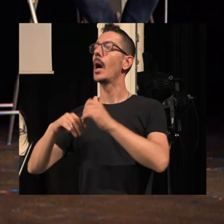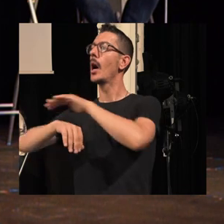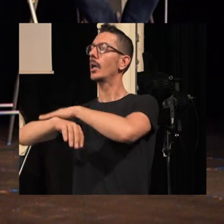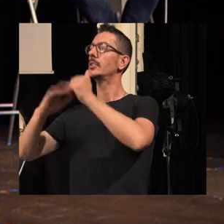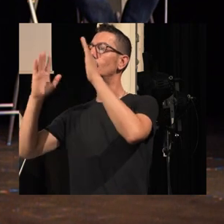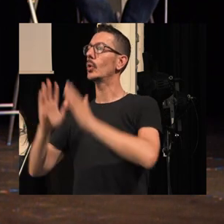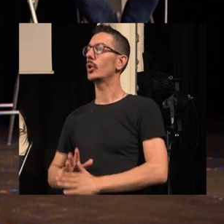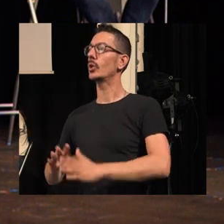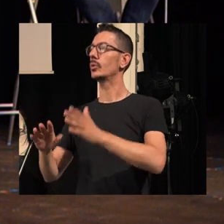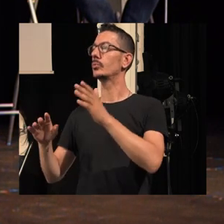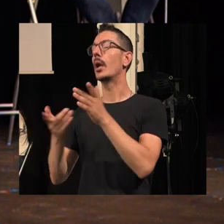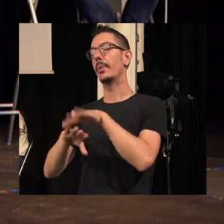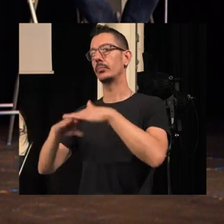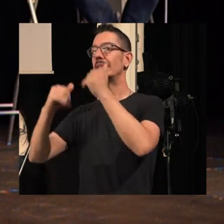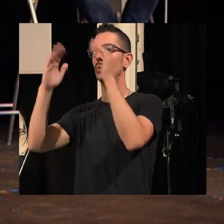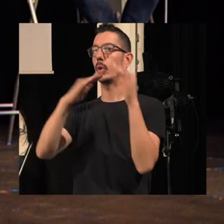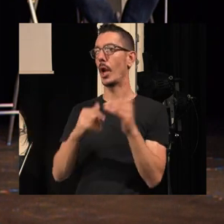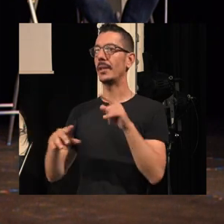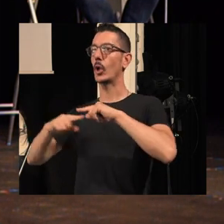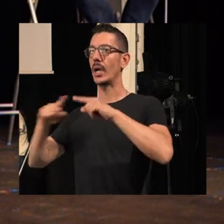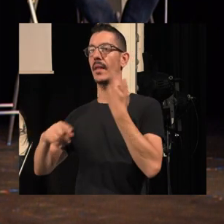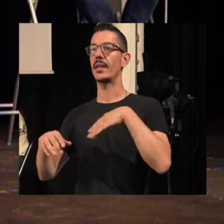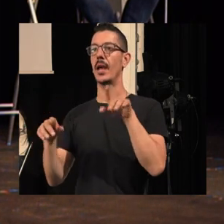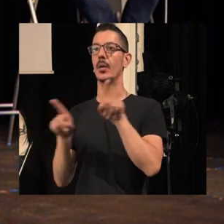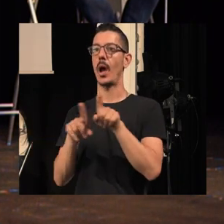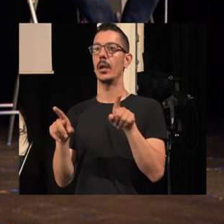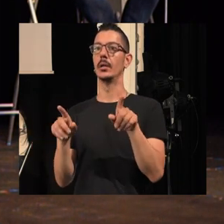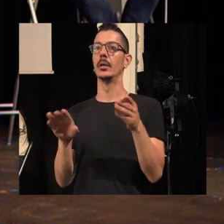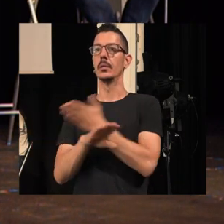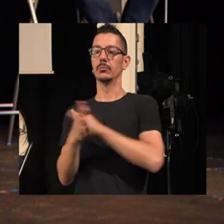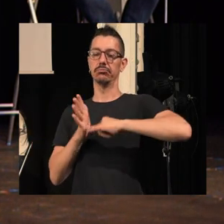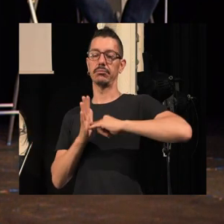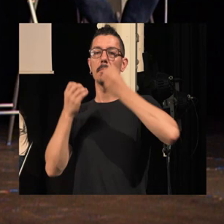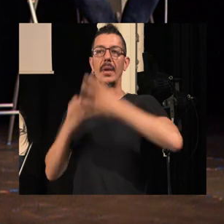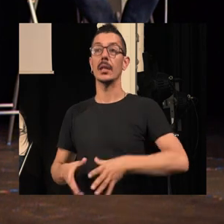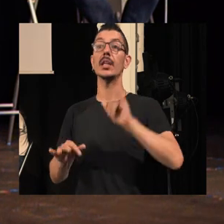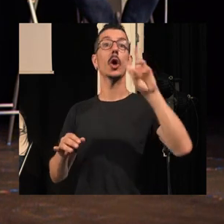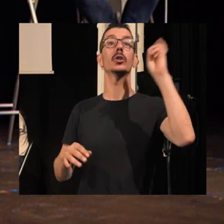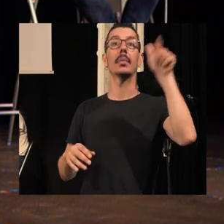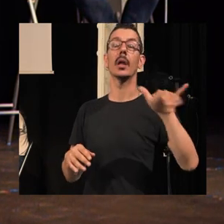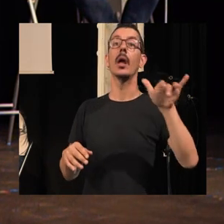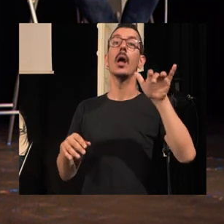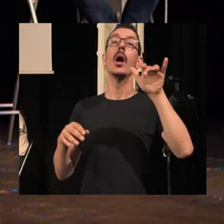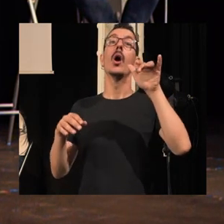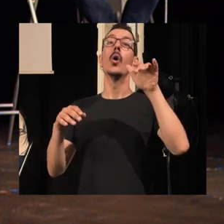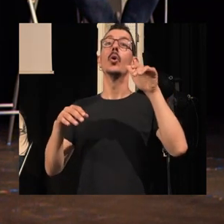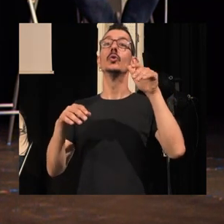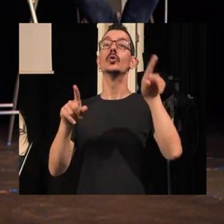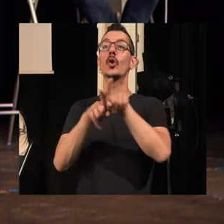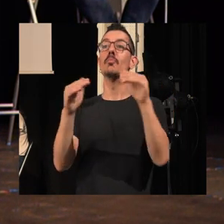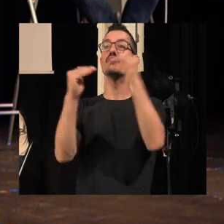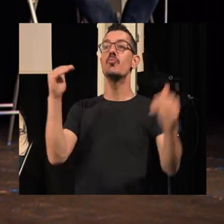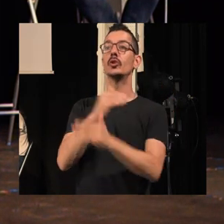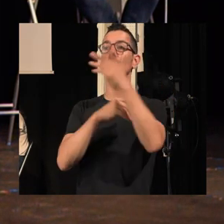gente que es lo bueno de este país, son las subculturas organizadas